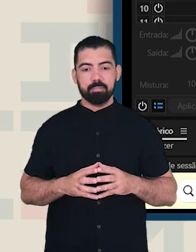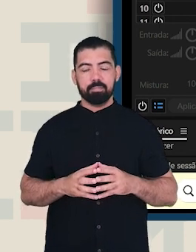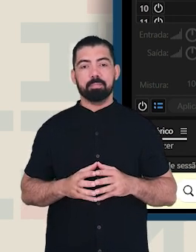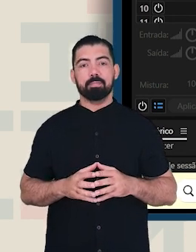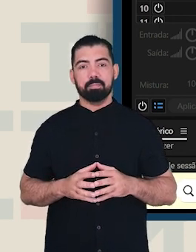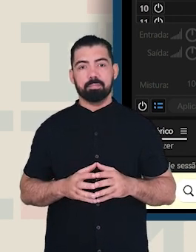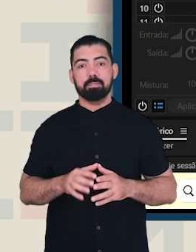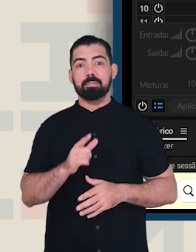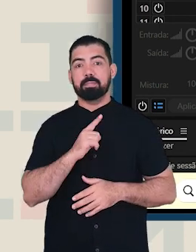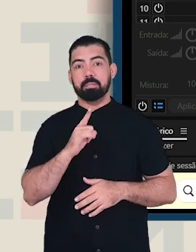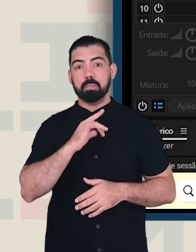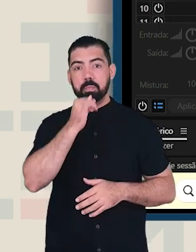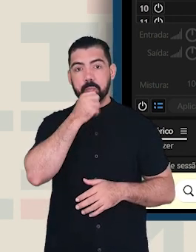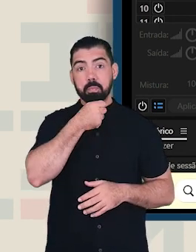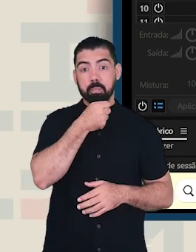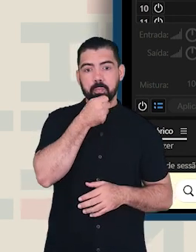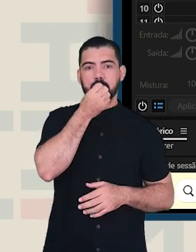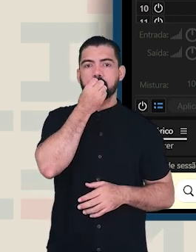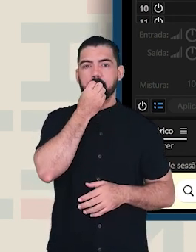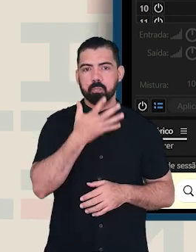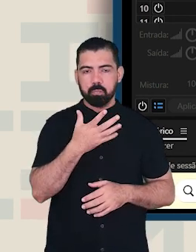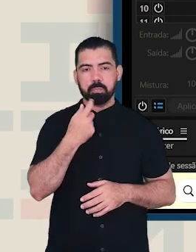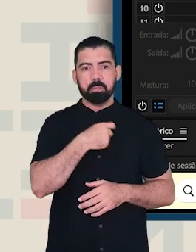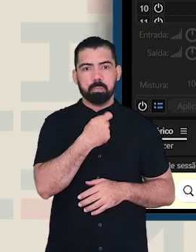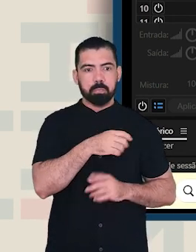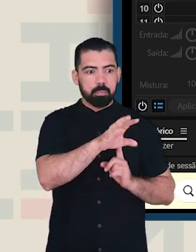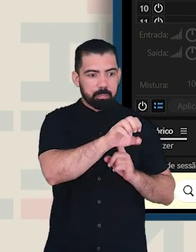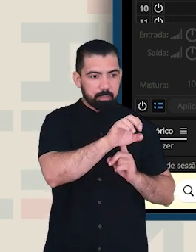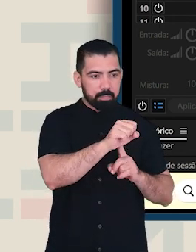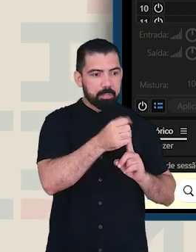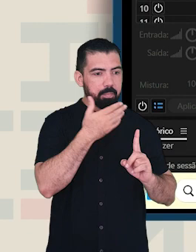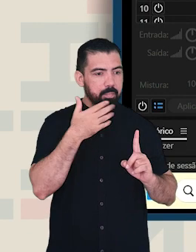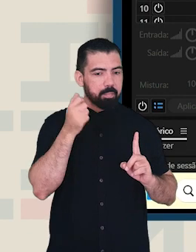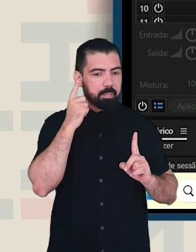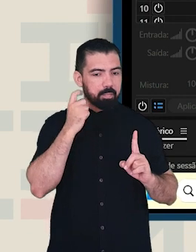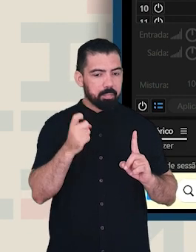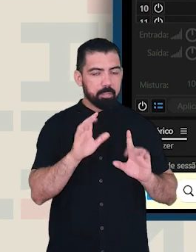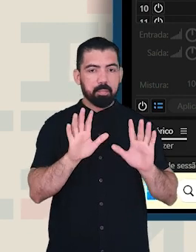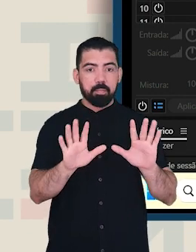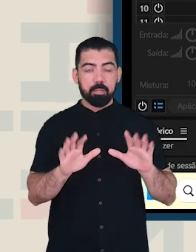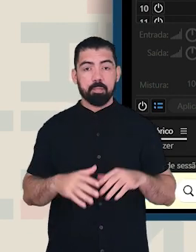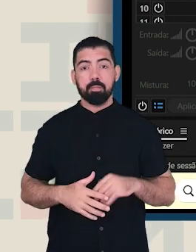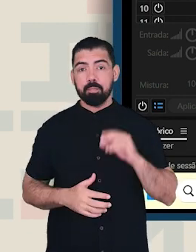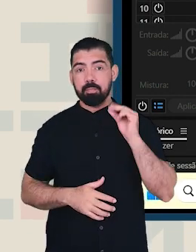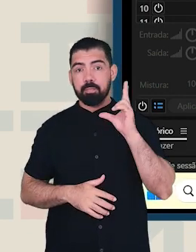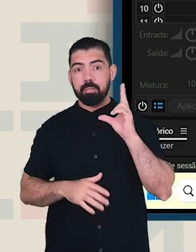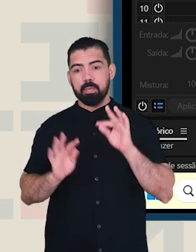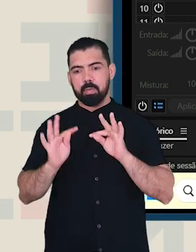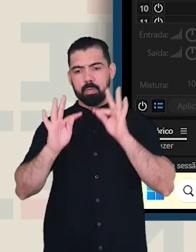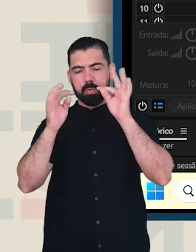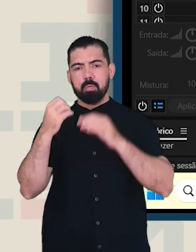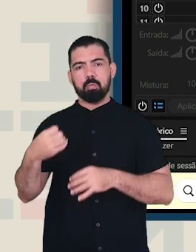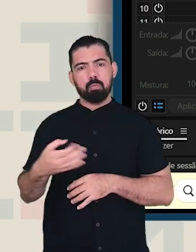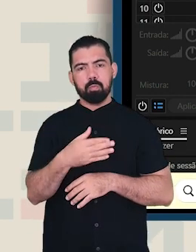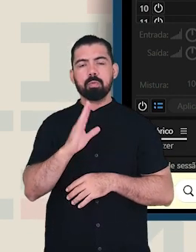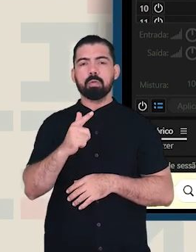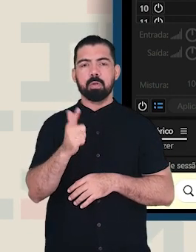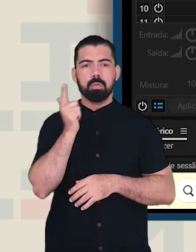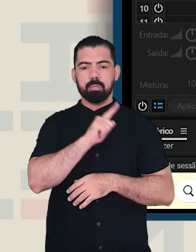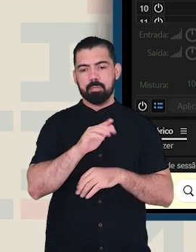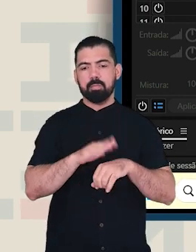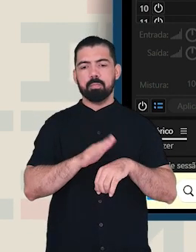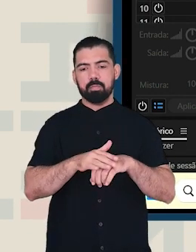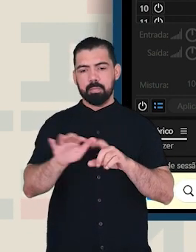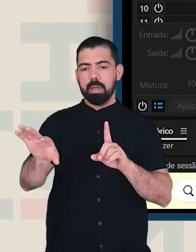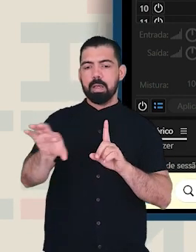de tener micrófonos bons que capten mejor el audio. Aquí con los celulares modernos ya da para